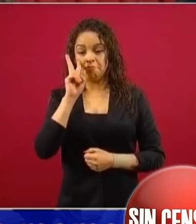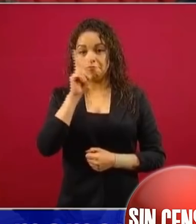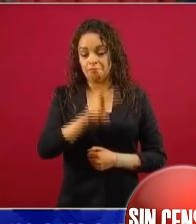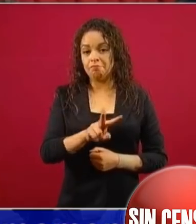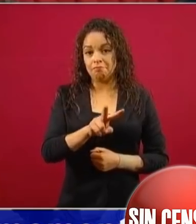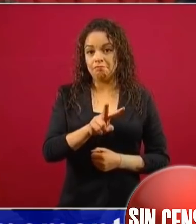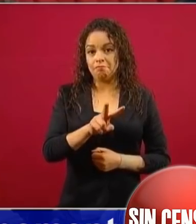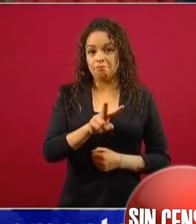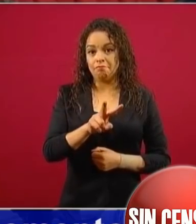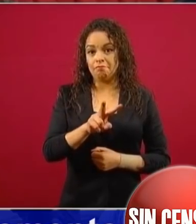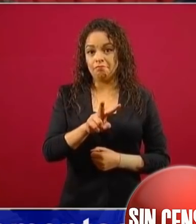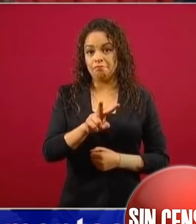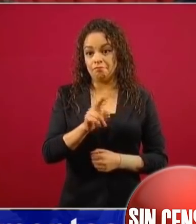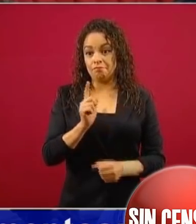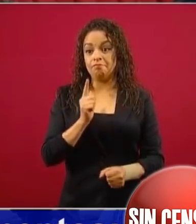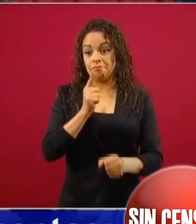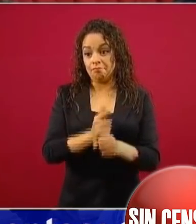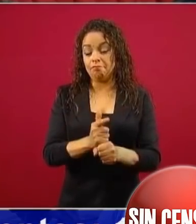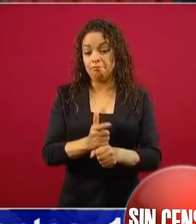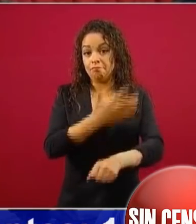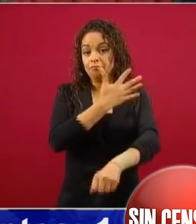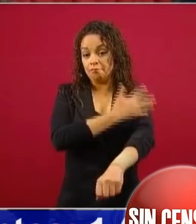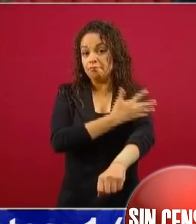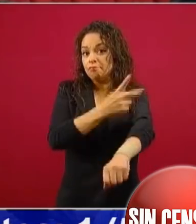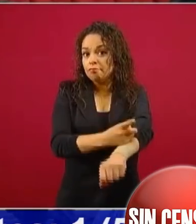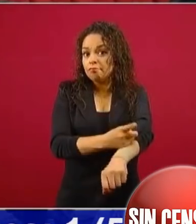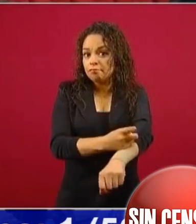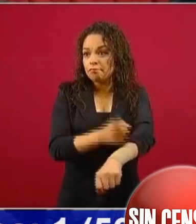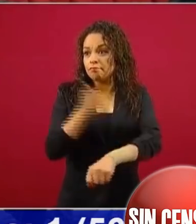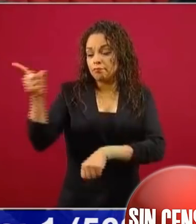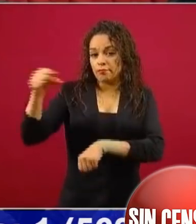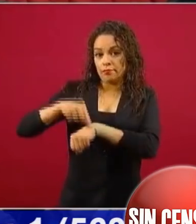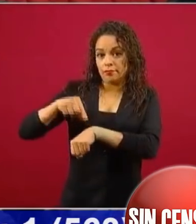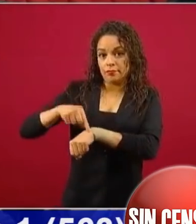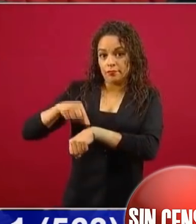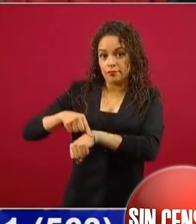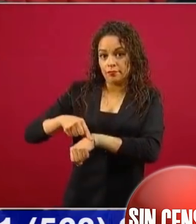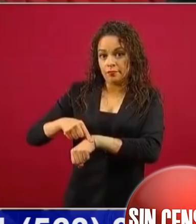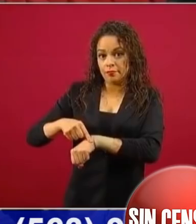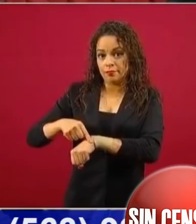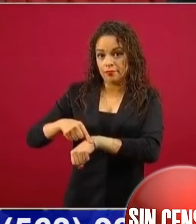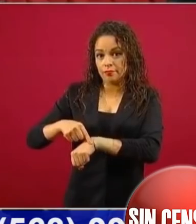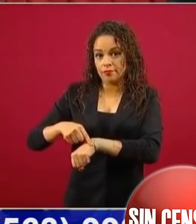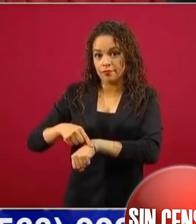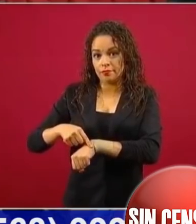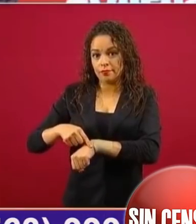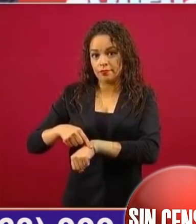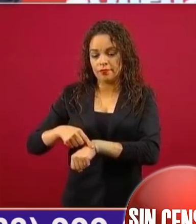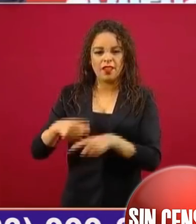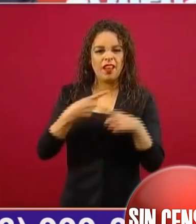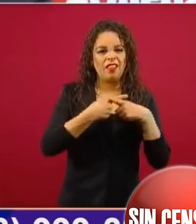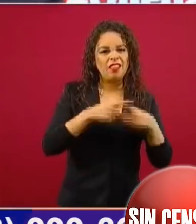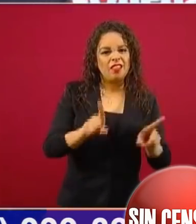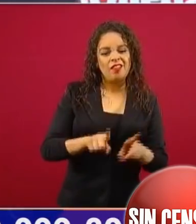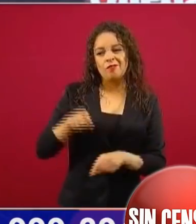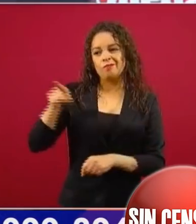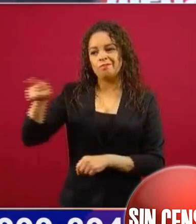y los que manejan el Reforma. Entonces,